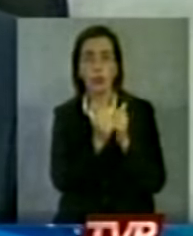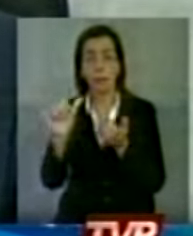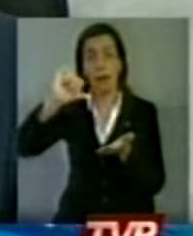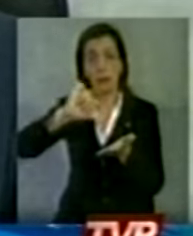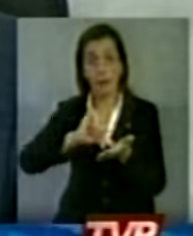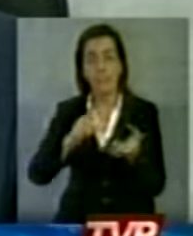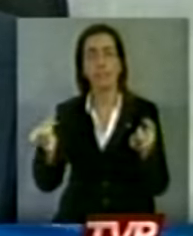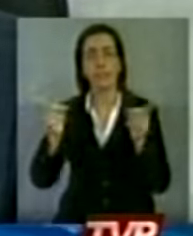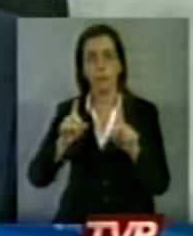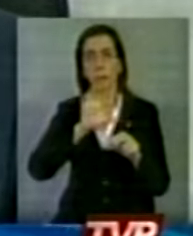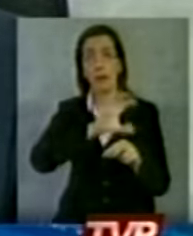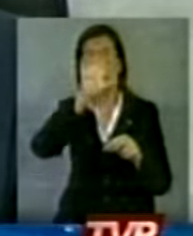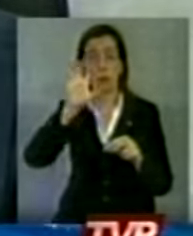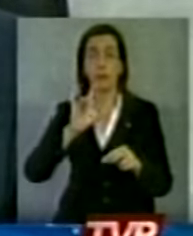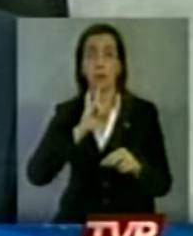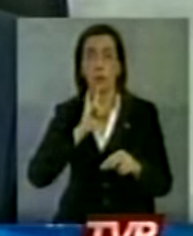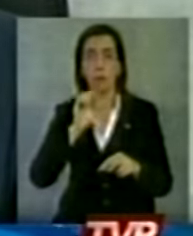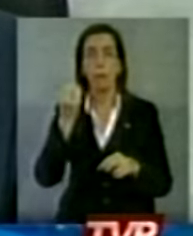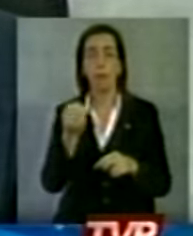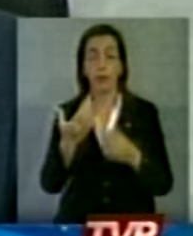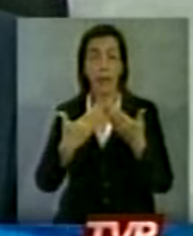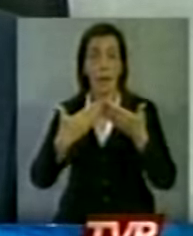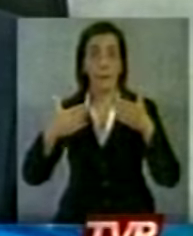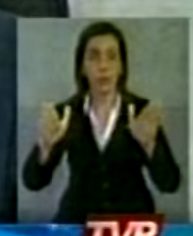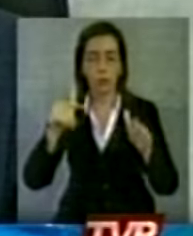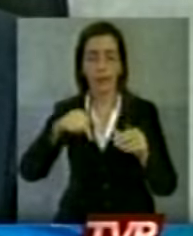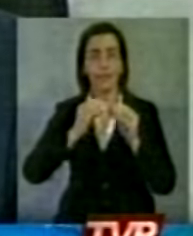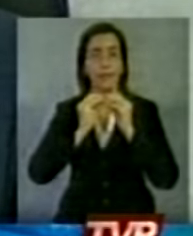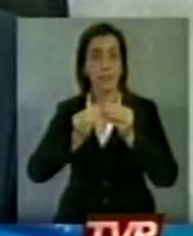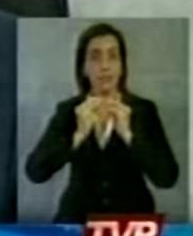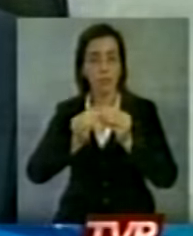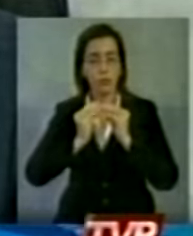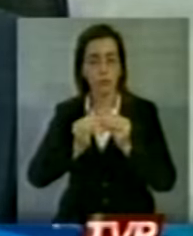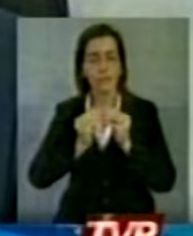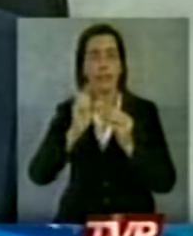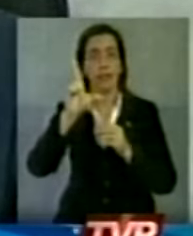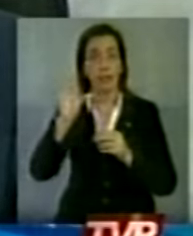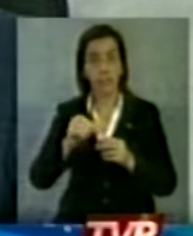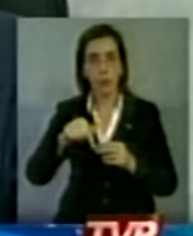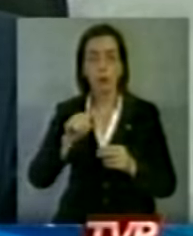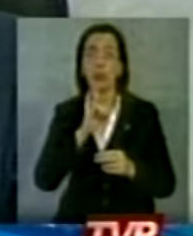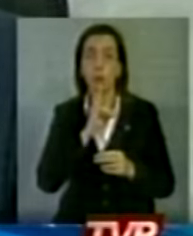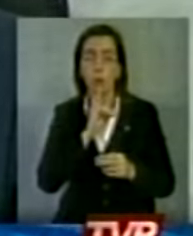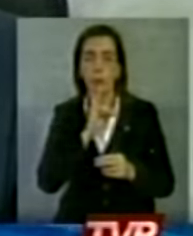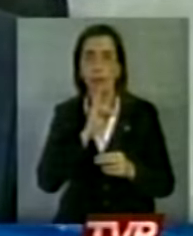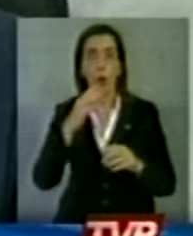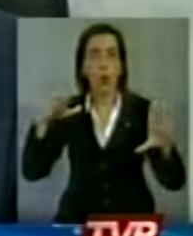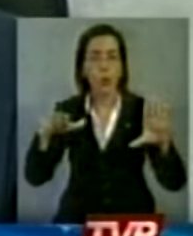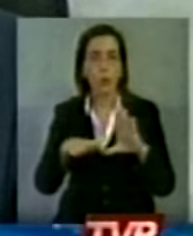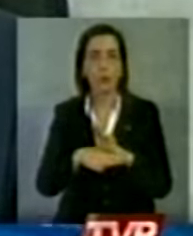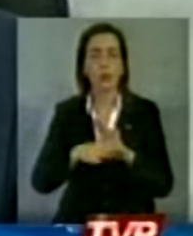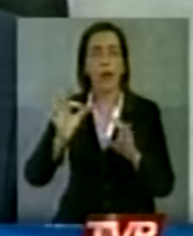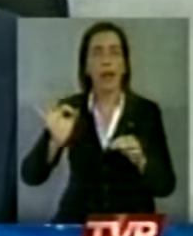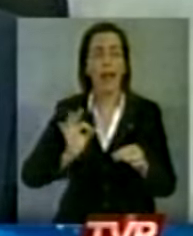provincia. Esta apertura de sesiones legislativas tucumana tiene lugar en el año